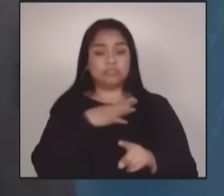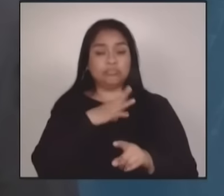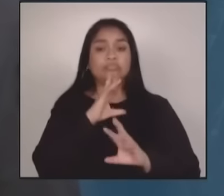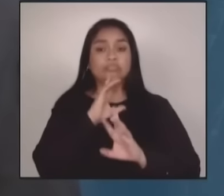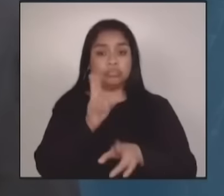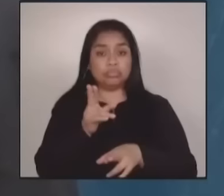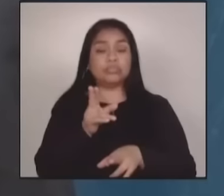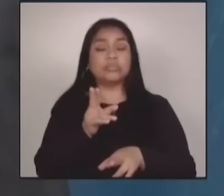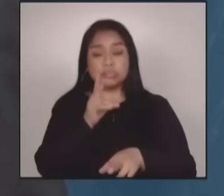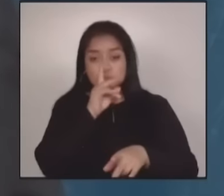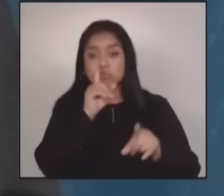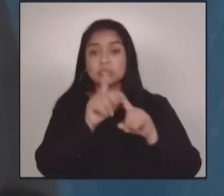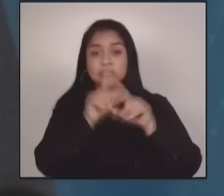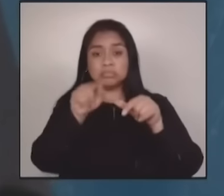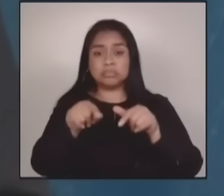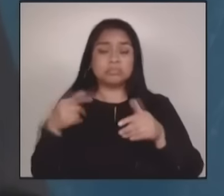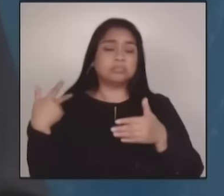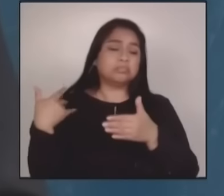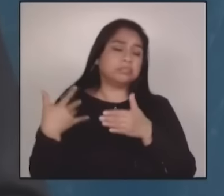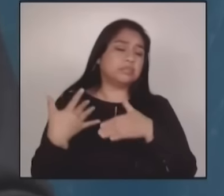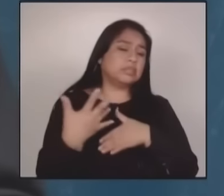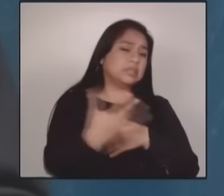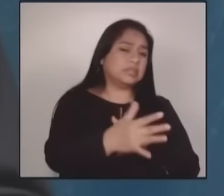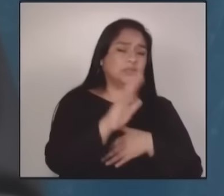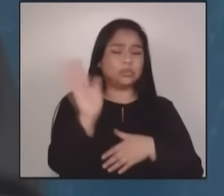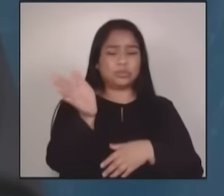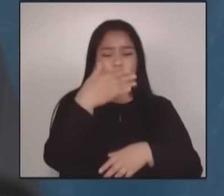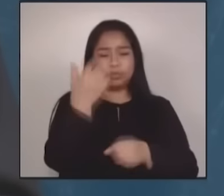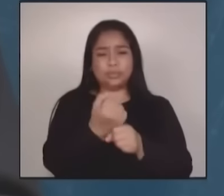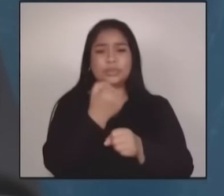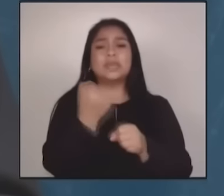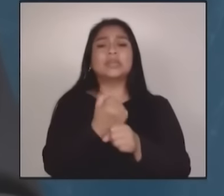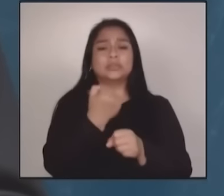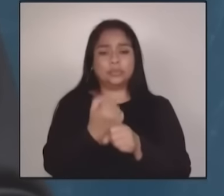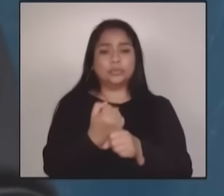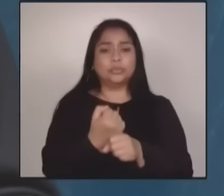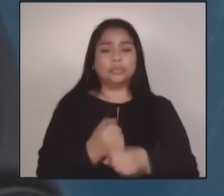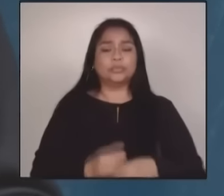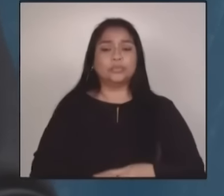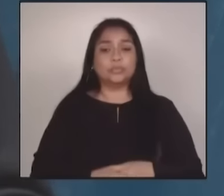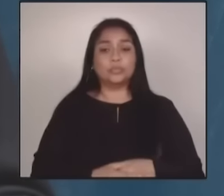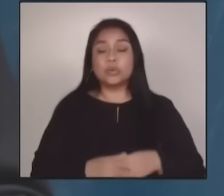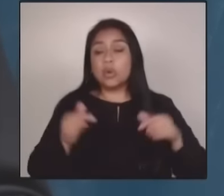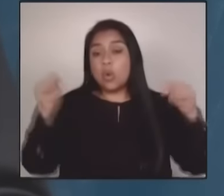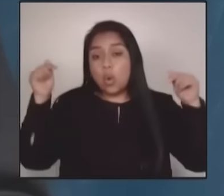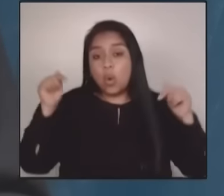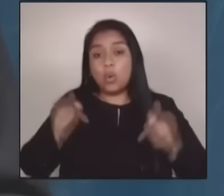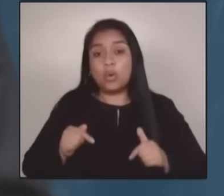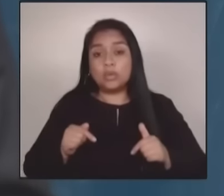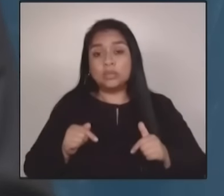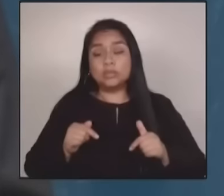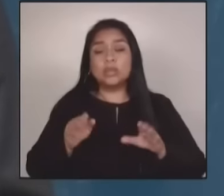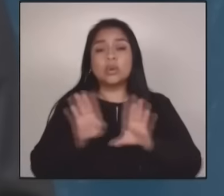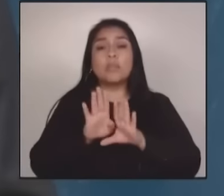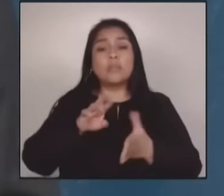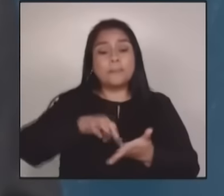perdurarán a lo largo de generaciones. Hoy, como